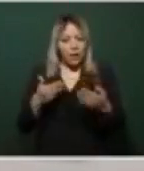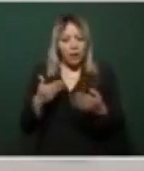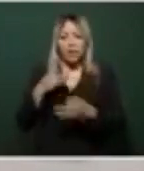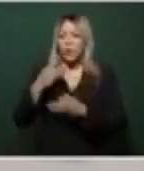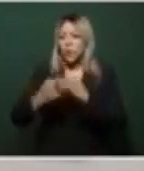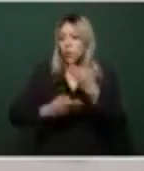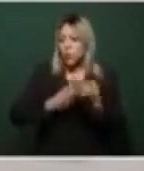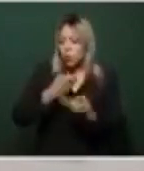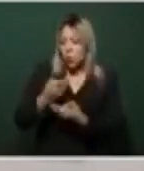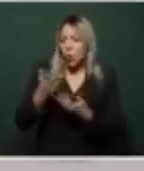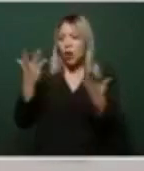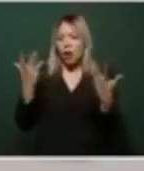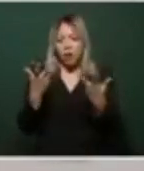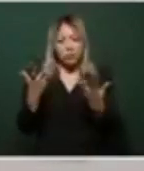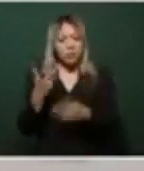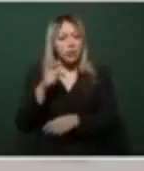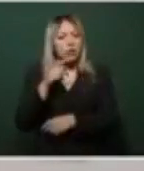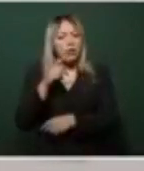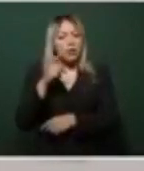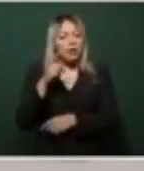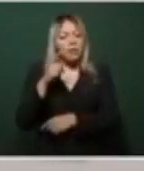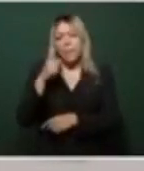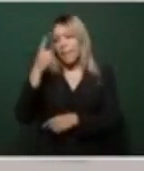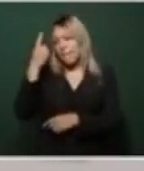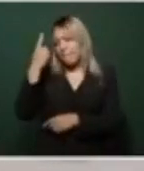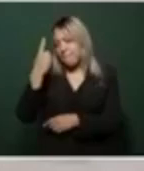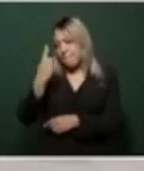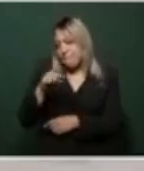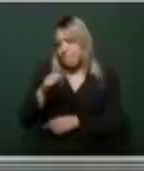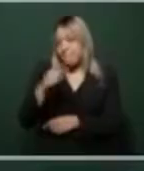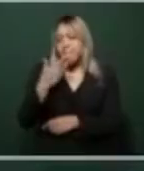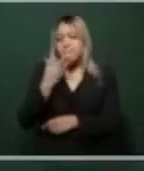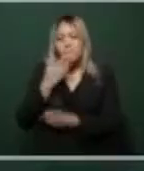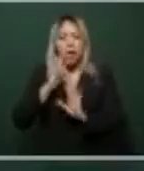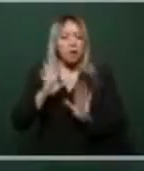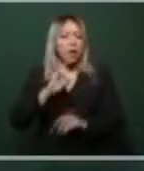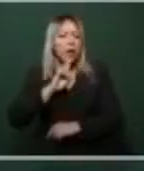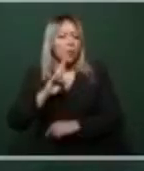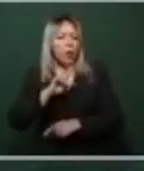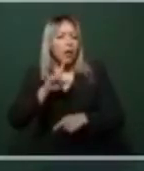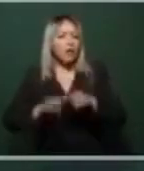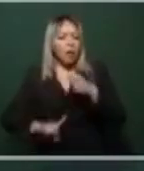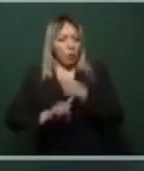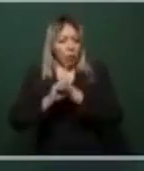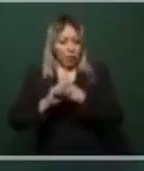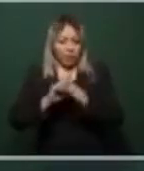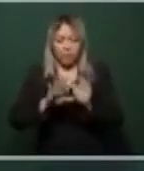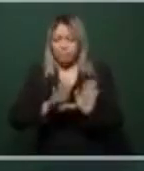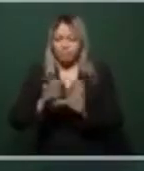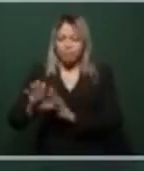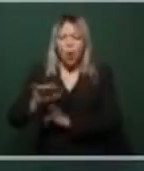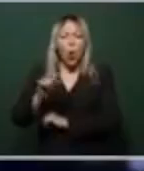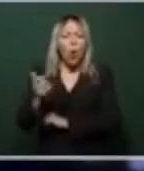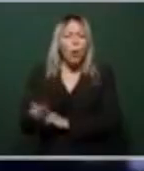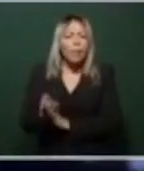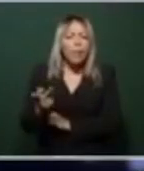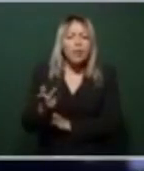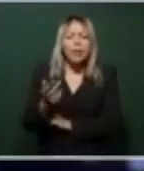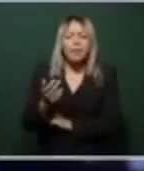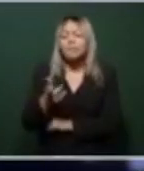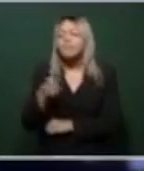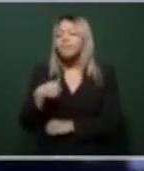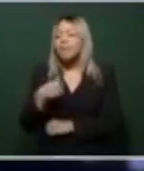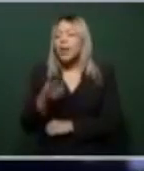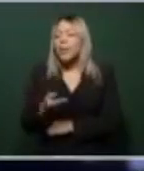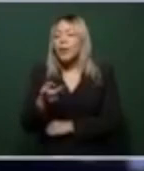actuando para que se resuelva el problema. Lo otro que planteaste es… La Guardia Nacional, ¿cuándo entraría